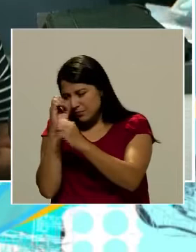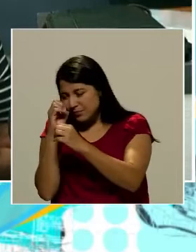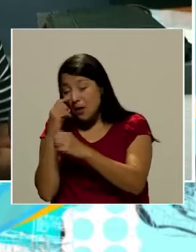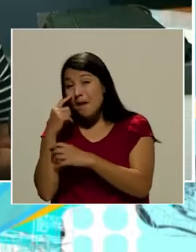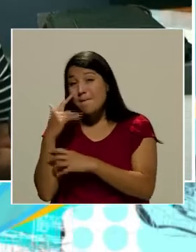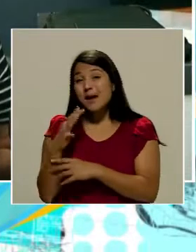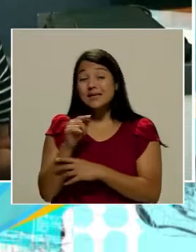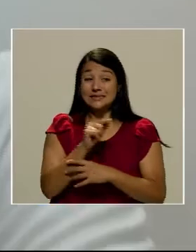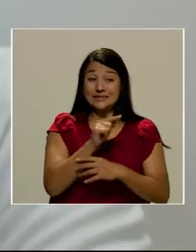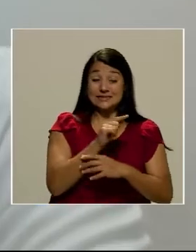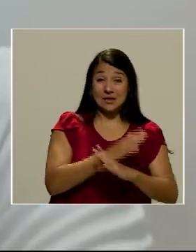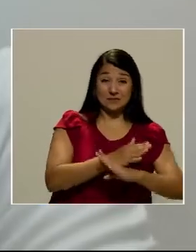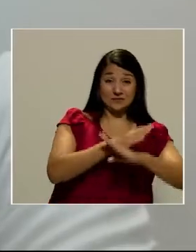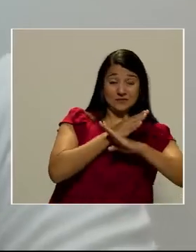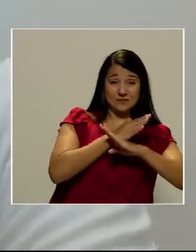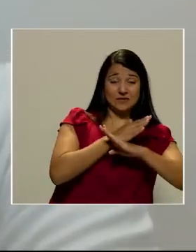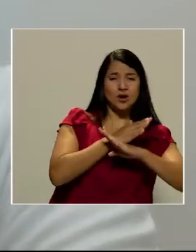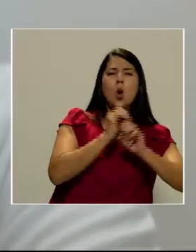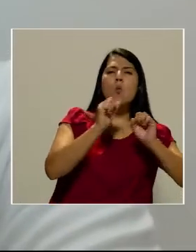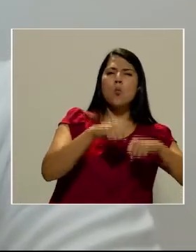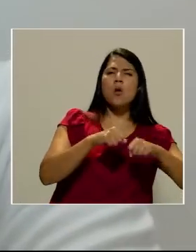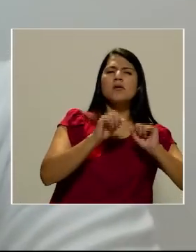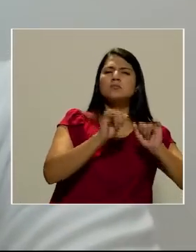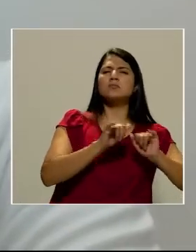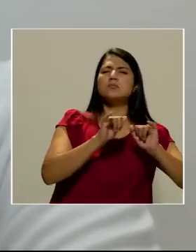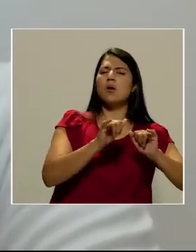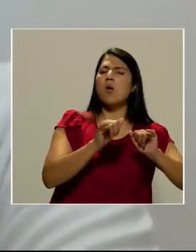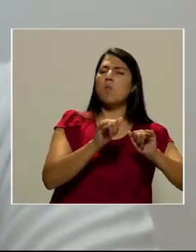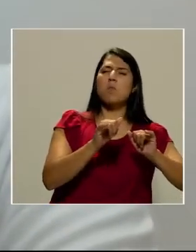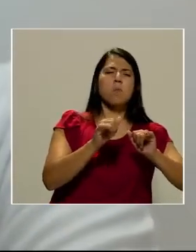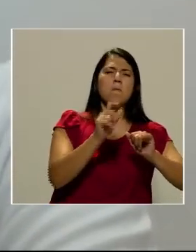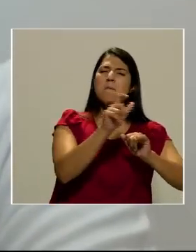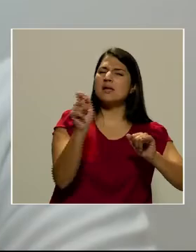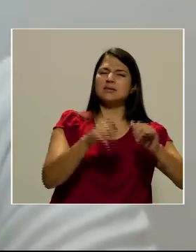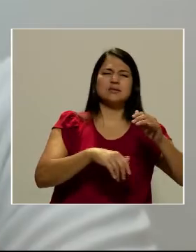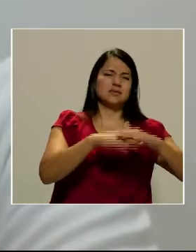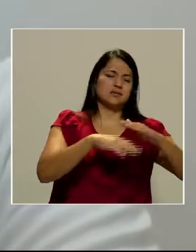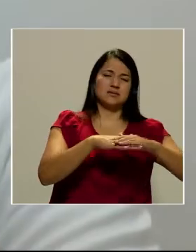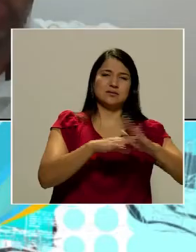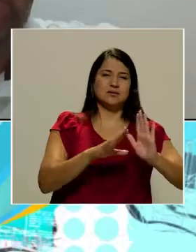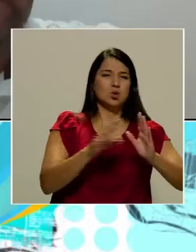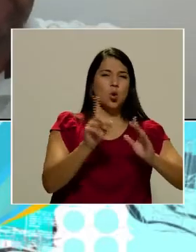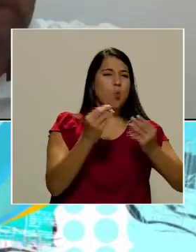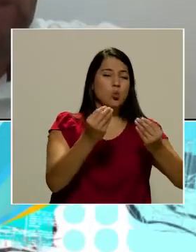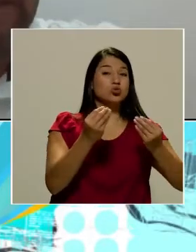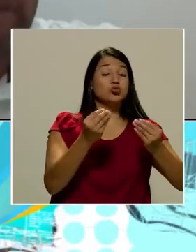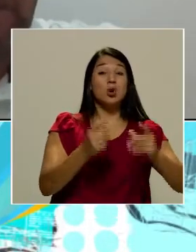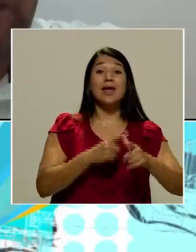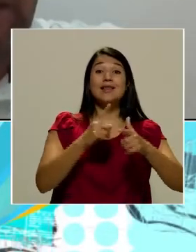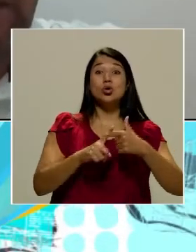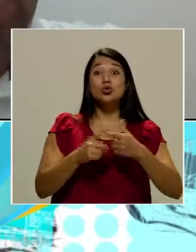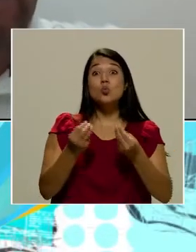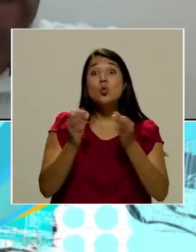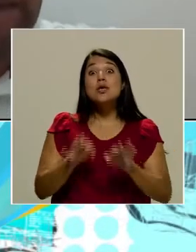neutralizantes no sobrepasan muchos meses. Entonces es fundamental que produzcan células de